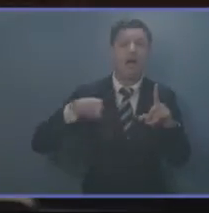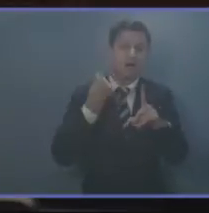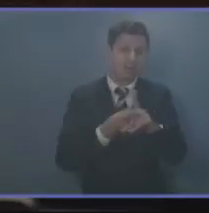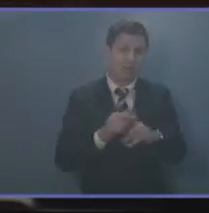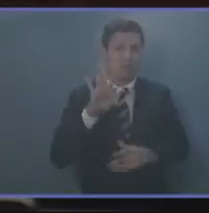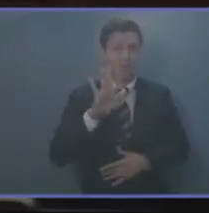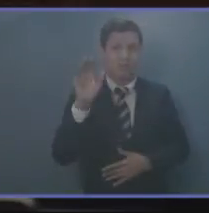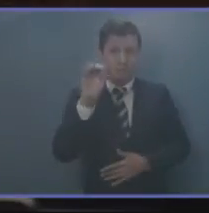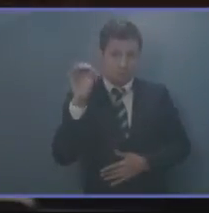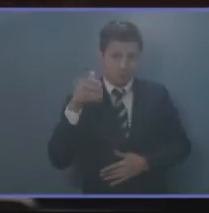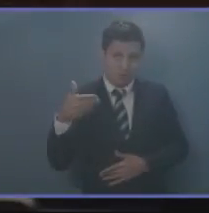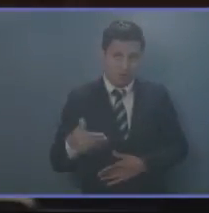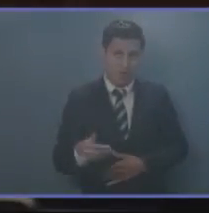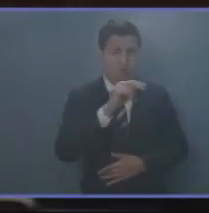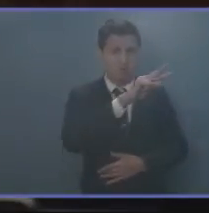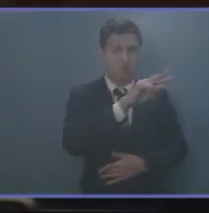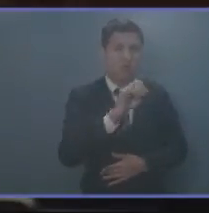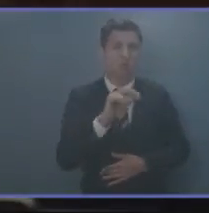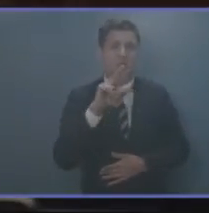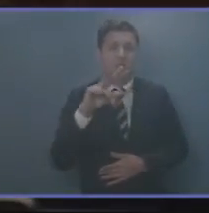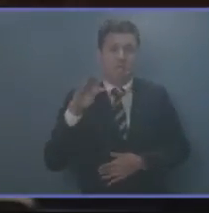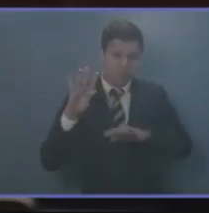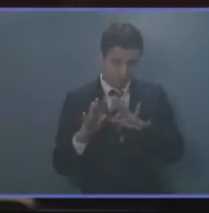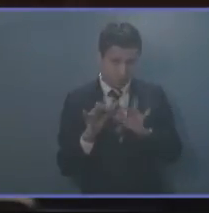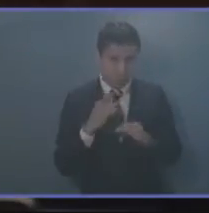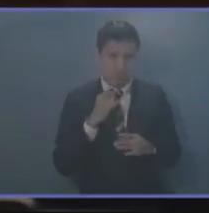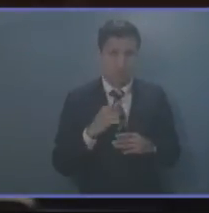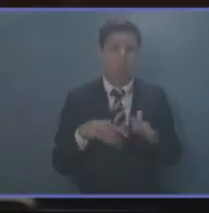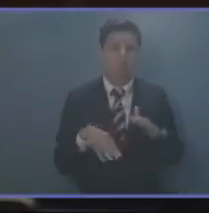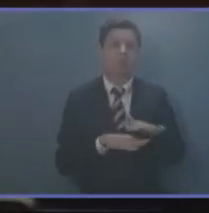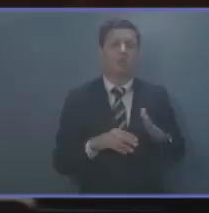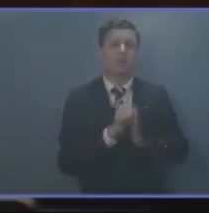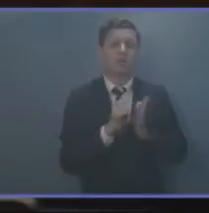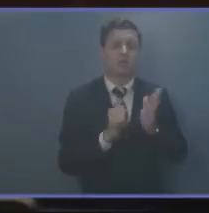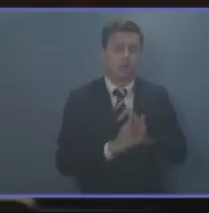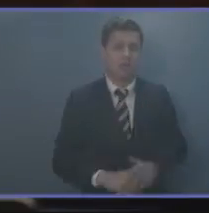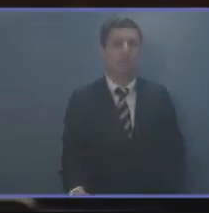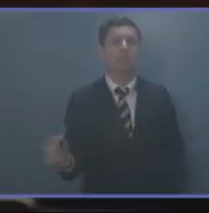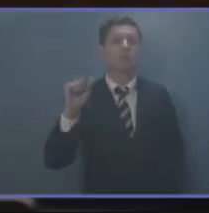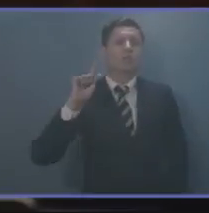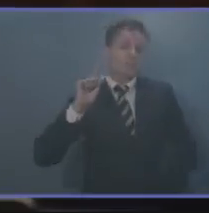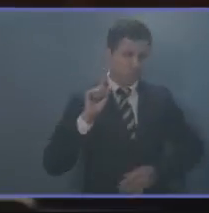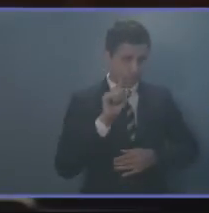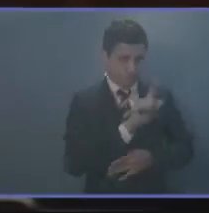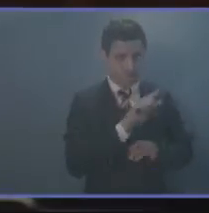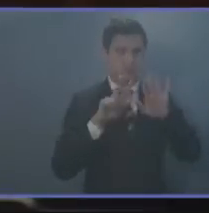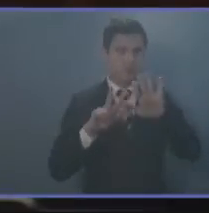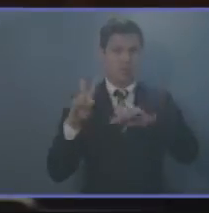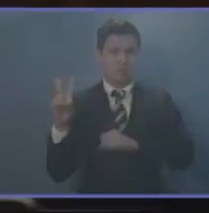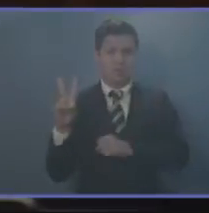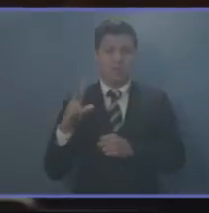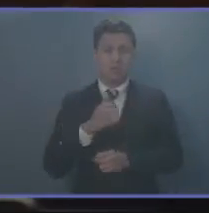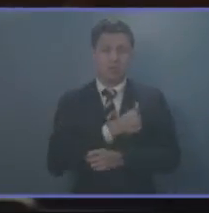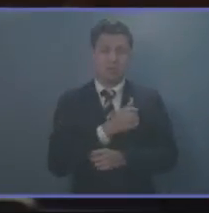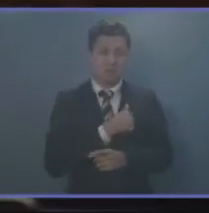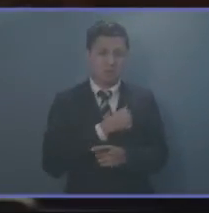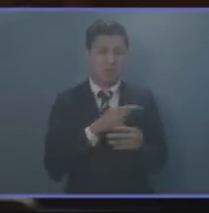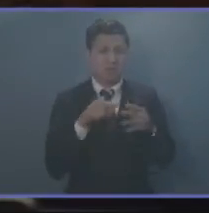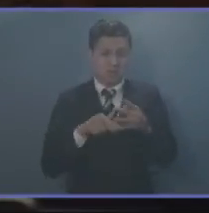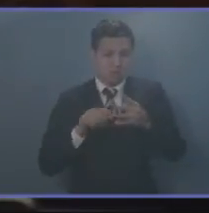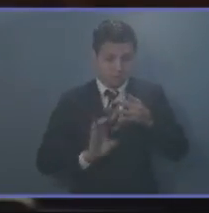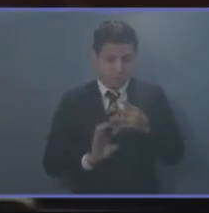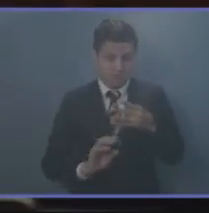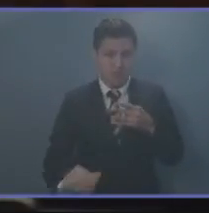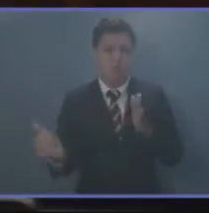5 de octubre del 2039. En consecuencia, con base en el artículo 182, atribución octava de la Constitución,